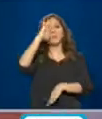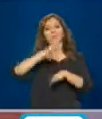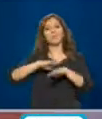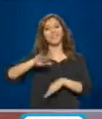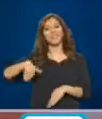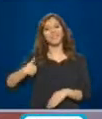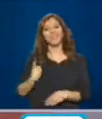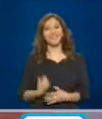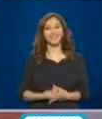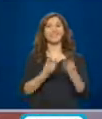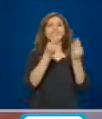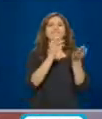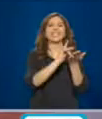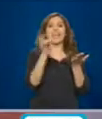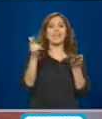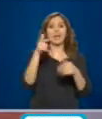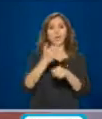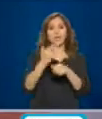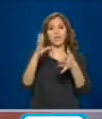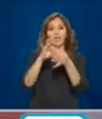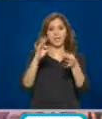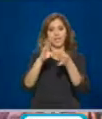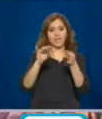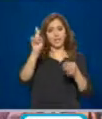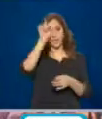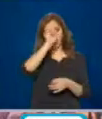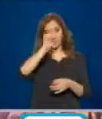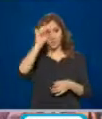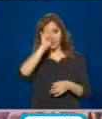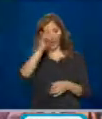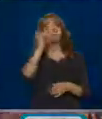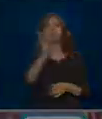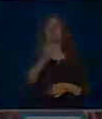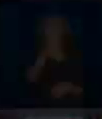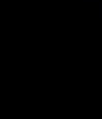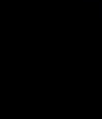estos consejos. Con mucho por cariño. abrirnos el Gracias. espacio. Hagan De el fin de amor, semana. no la guerra. Y déjense ir.